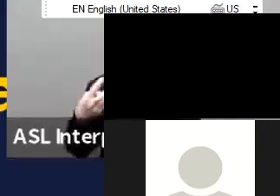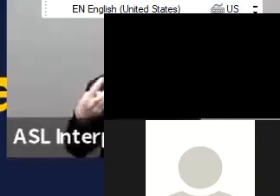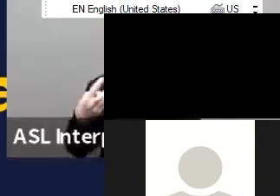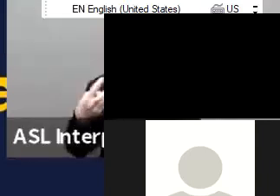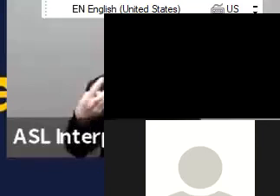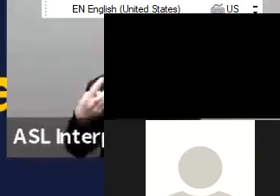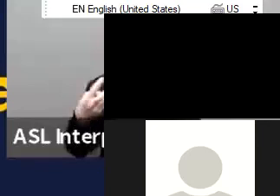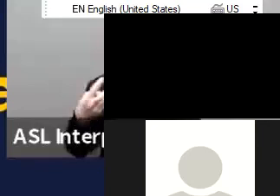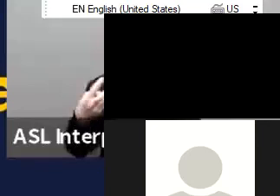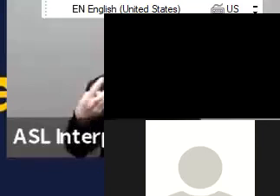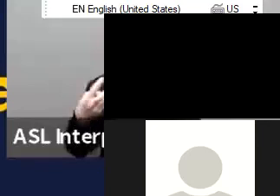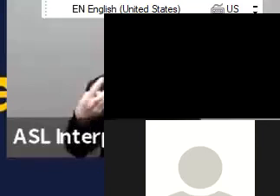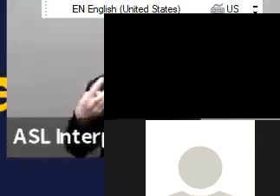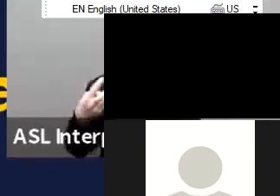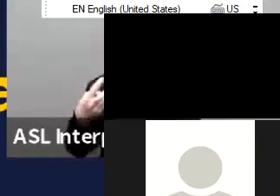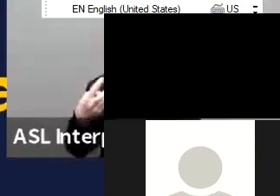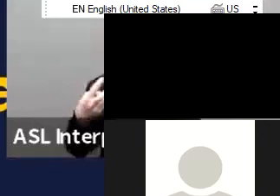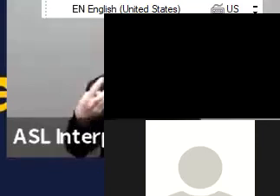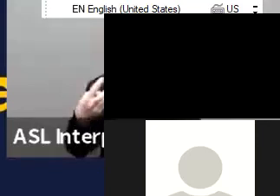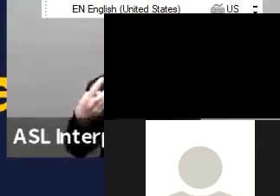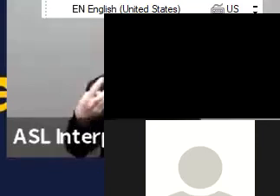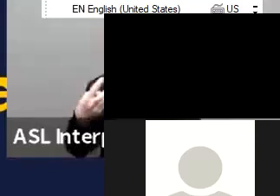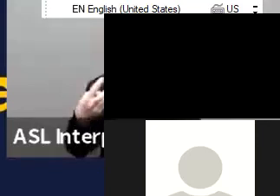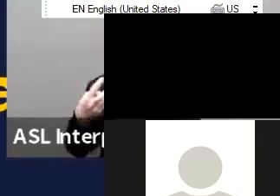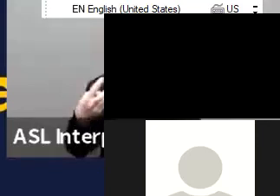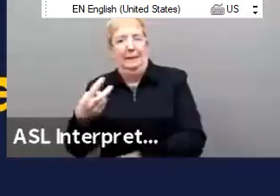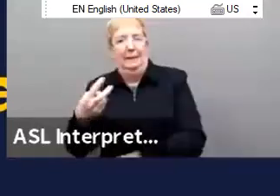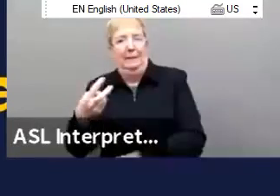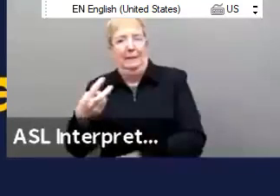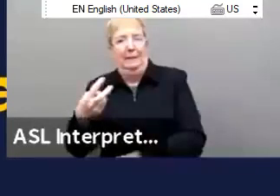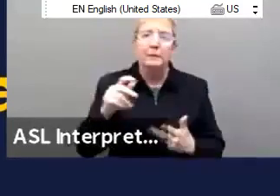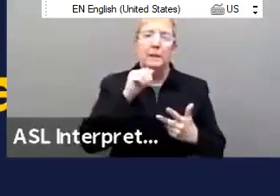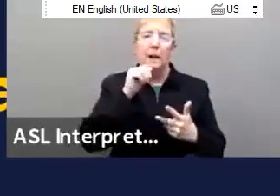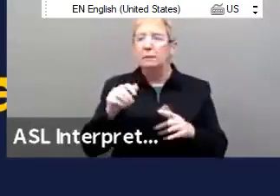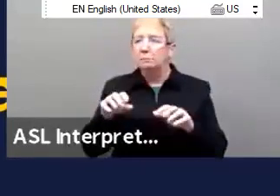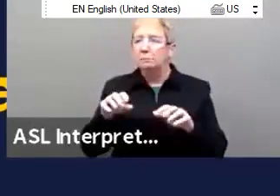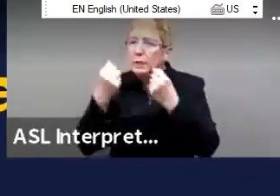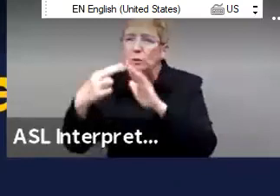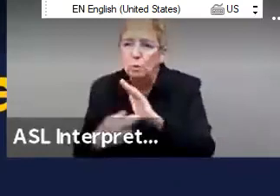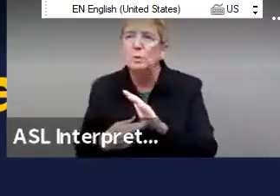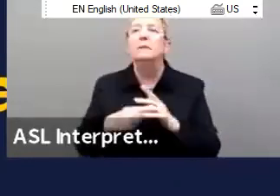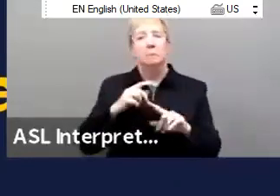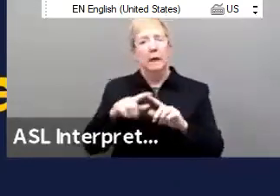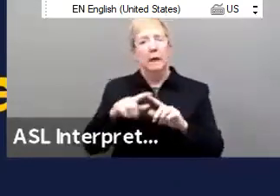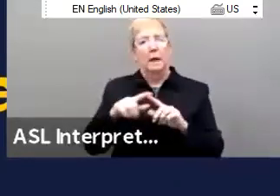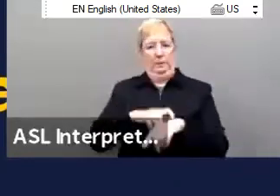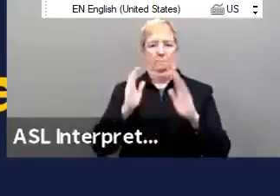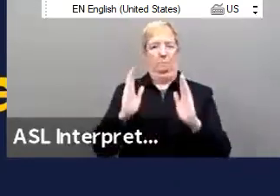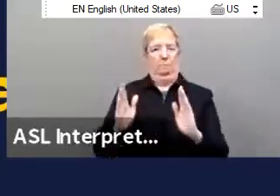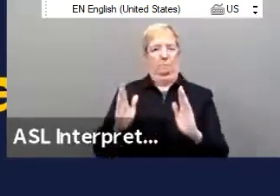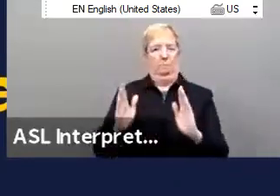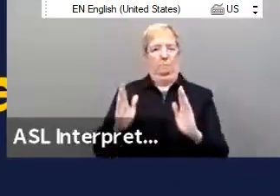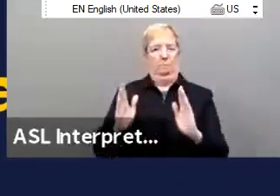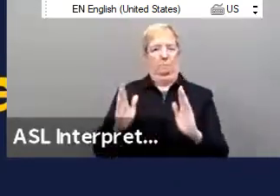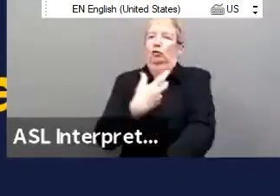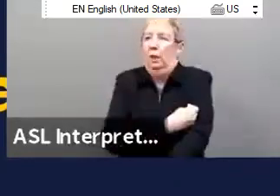de los de las fábricas de Pfizer Moderna. Entonces, son requerimientos de 2 o 3 semanas para la segunda